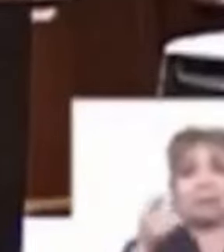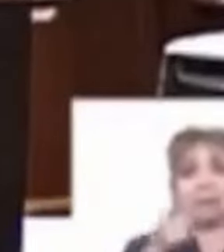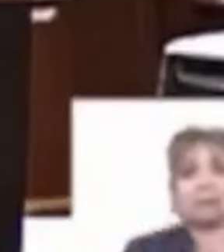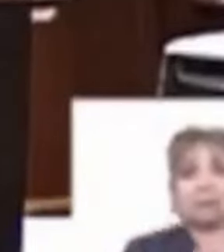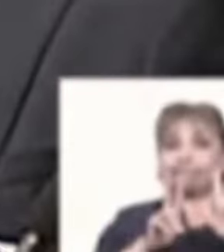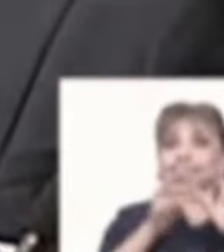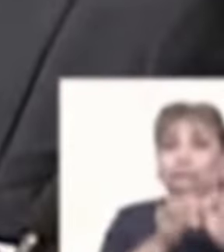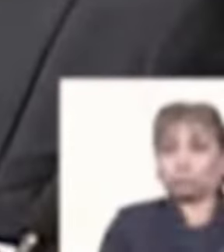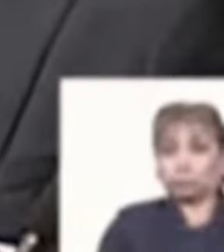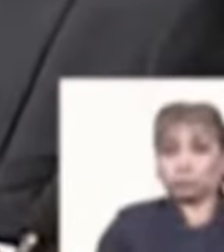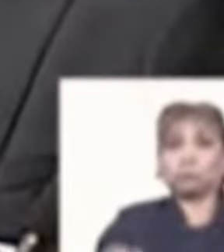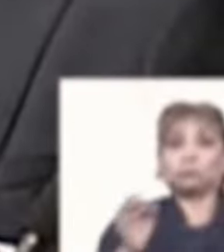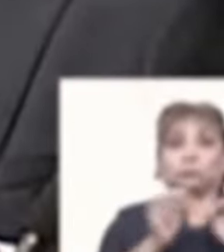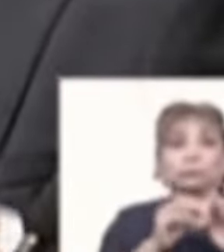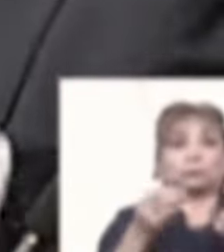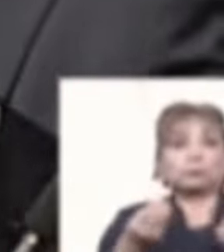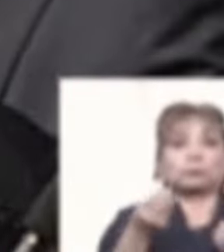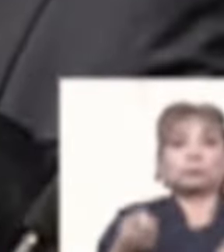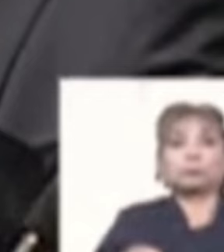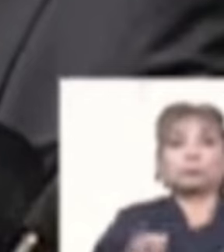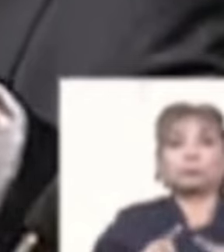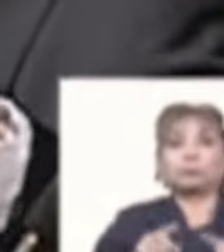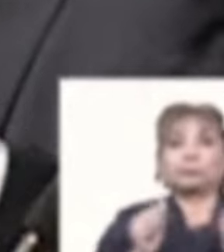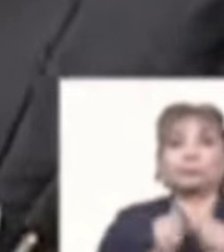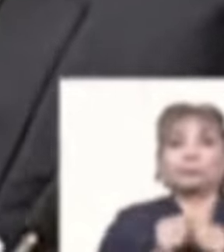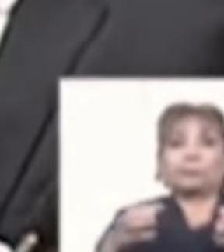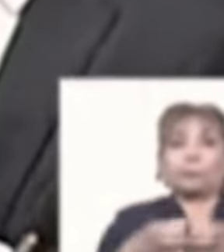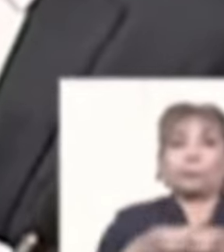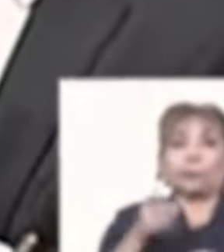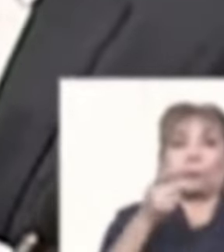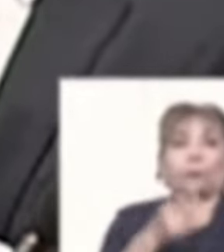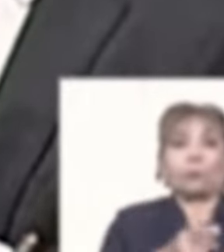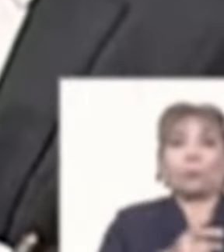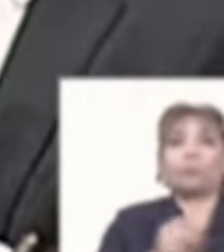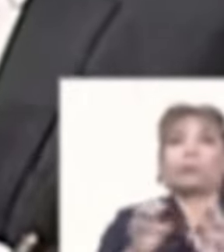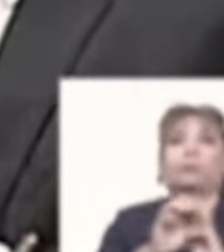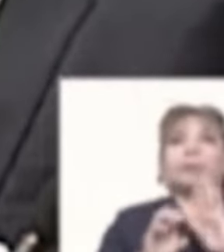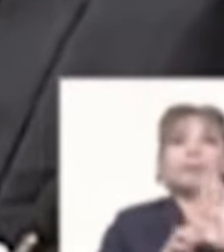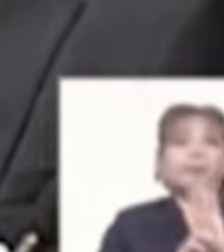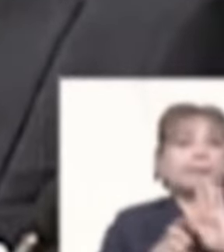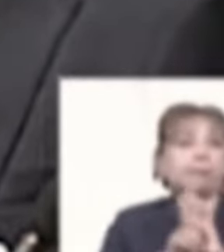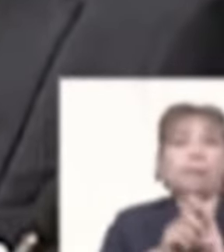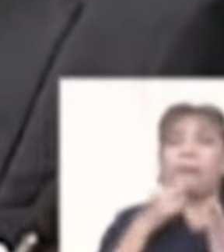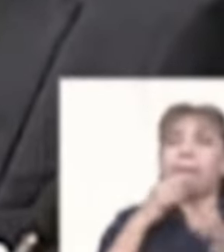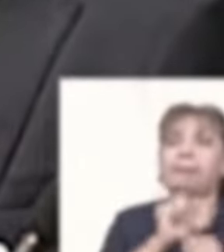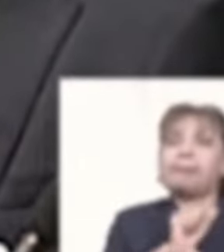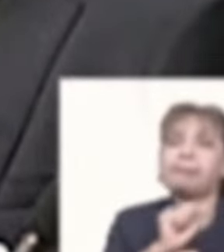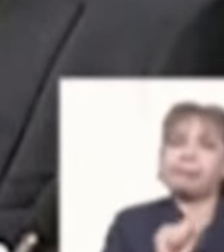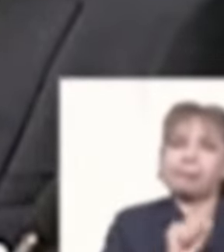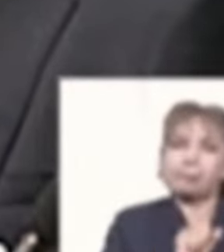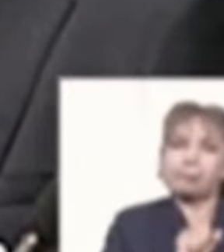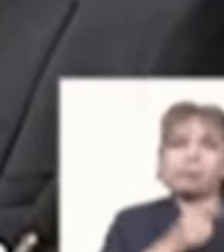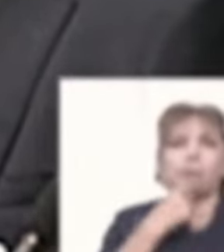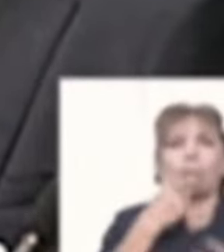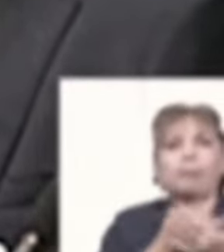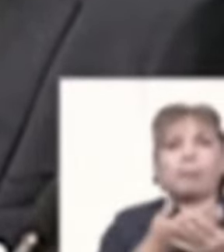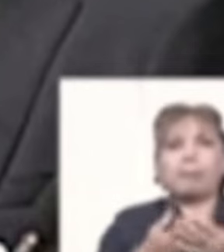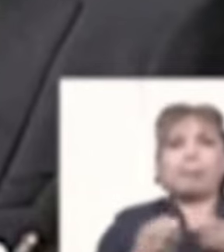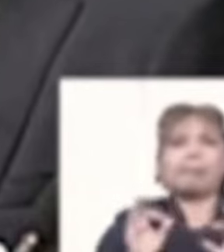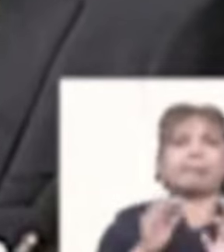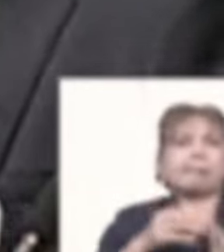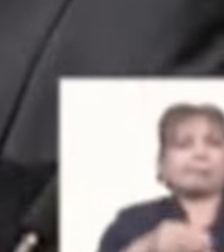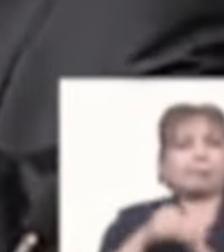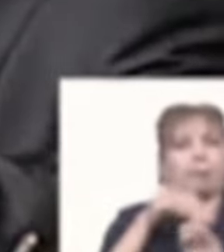Acusaciones Constitucionales. Porque cuando en la Subcomisión de Acusaciones Constitucionales se cita a los integrantes de la Comisión